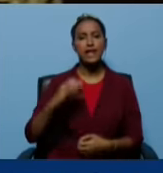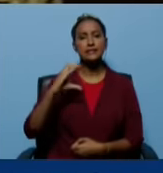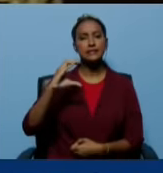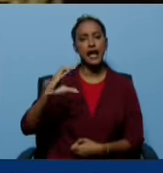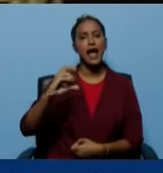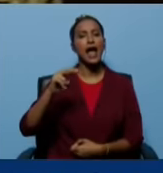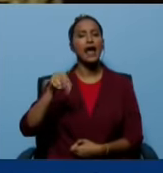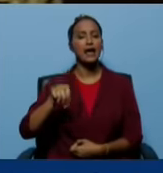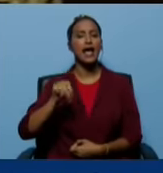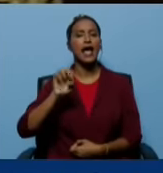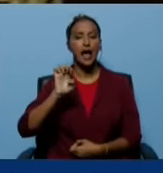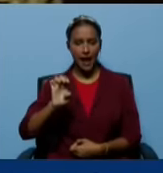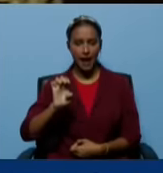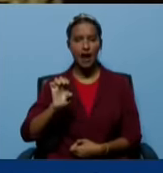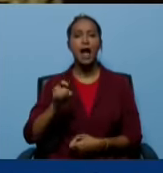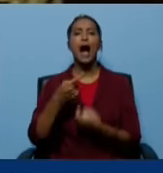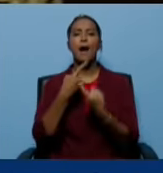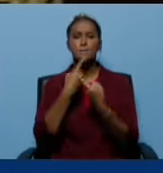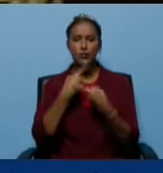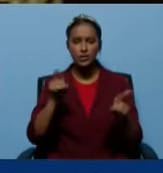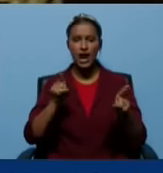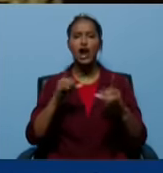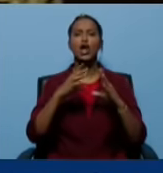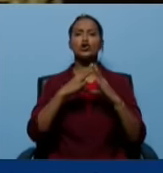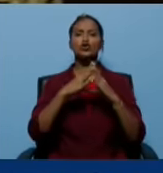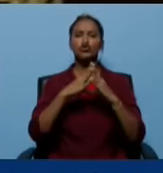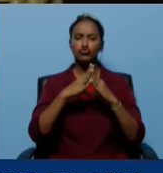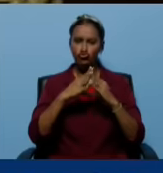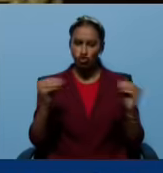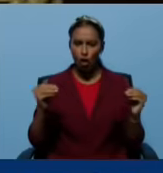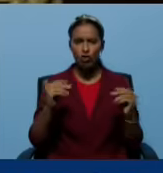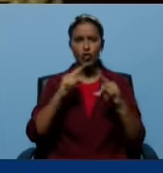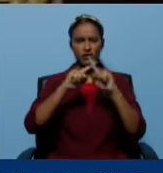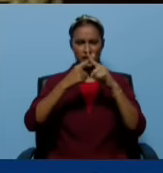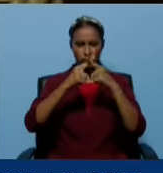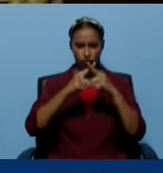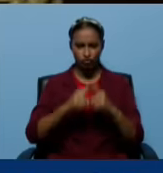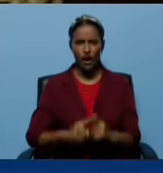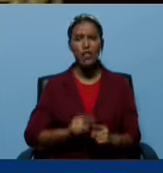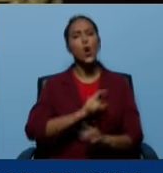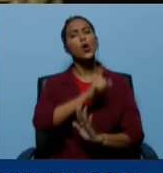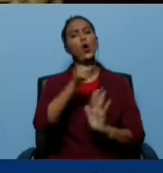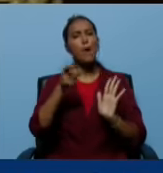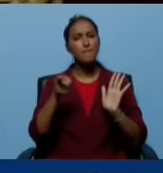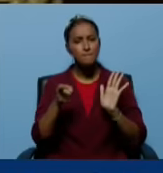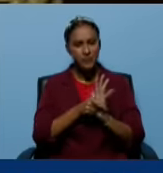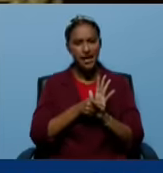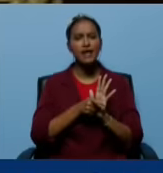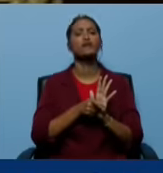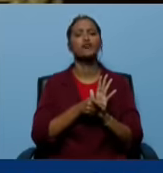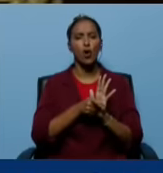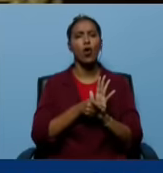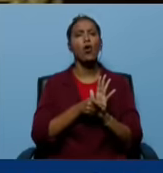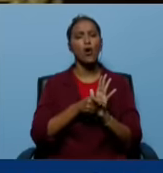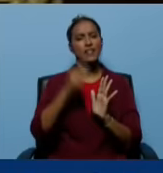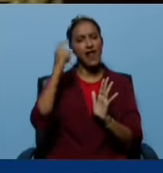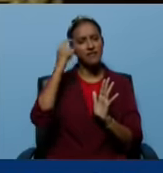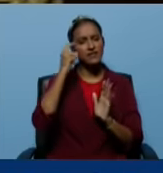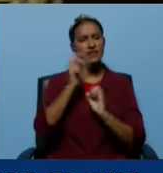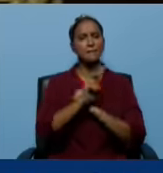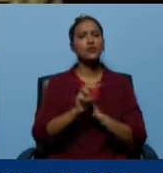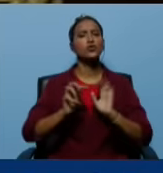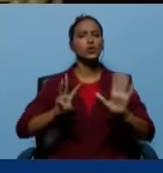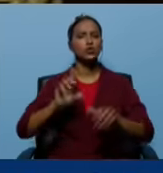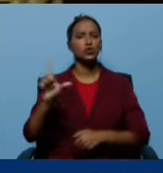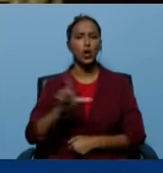publicar los resultados definitivos del proceso electoral celebrado el 28 de julio del 2024. Para